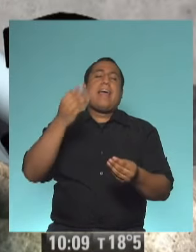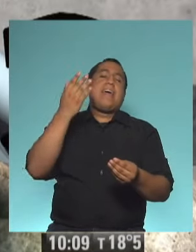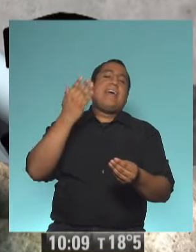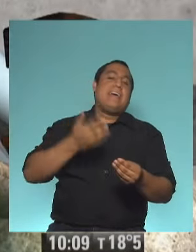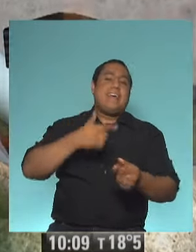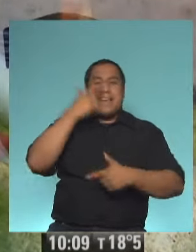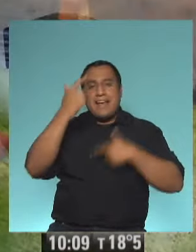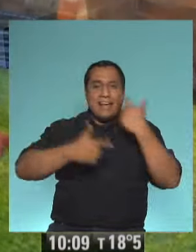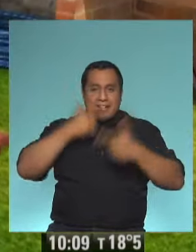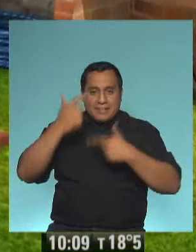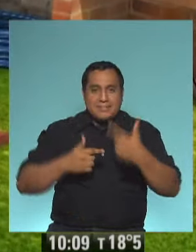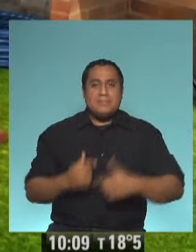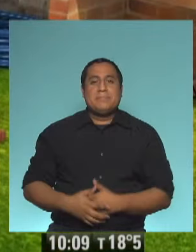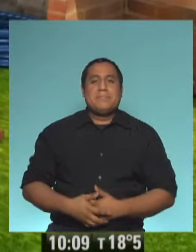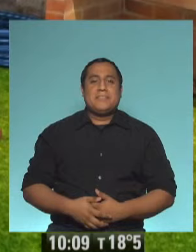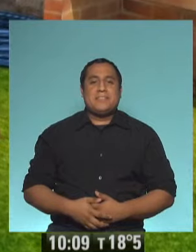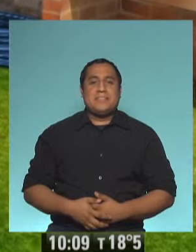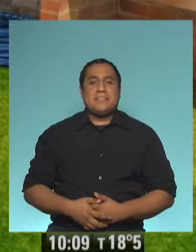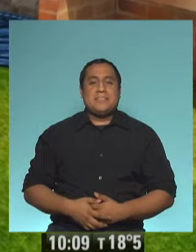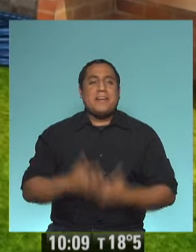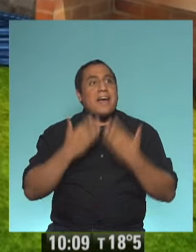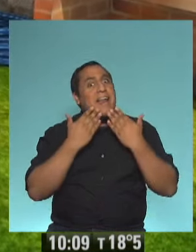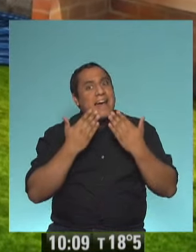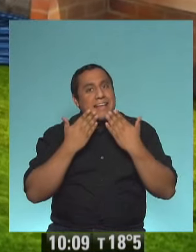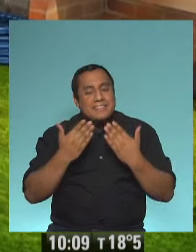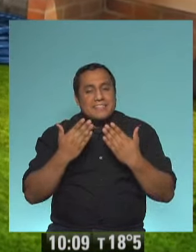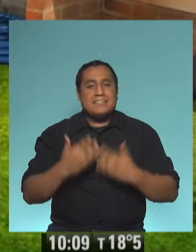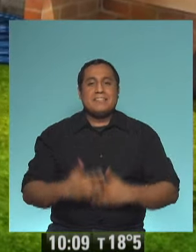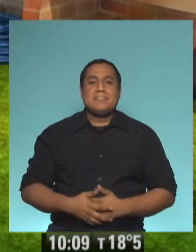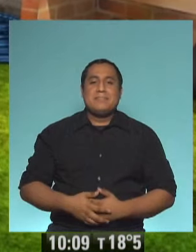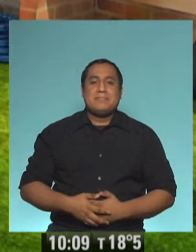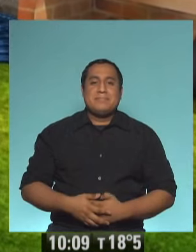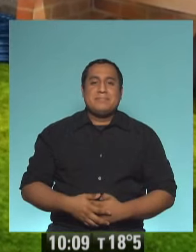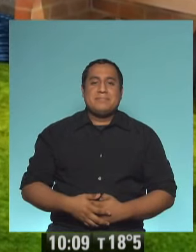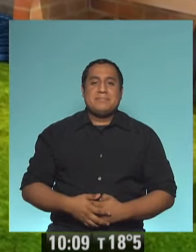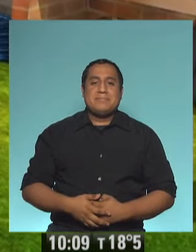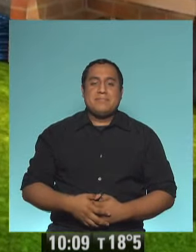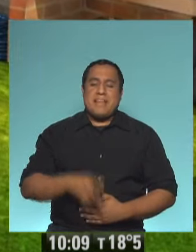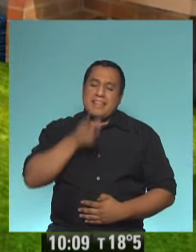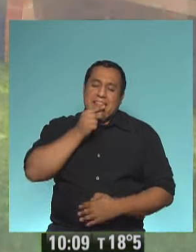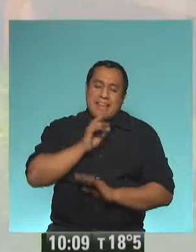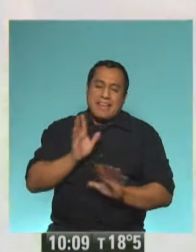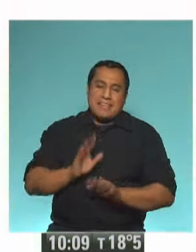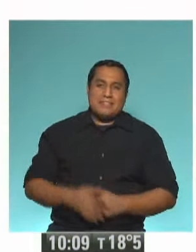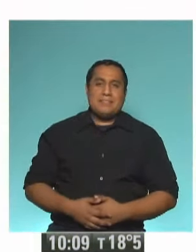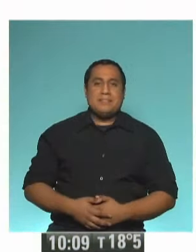Gracias, Nacho. De nada.